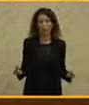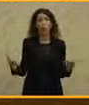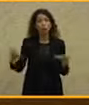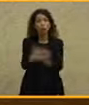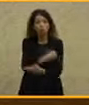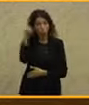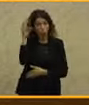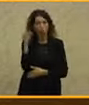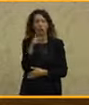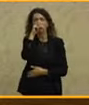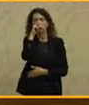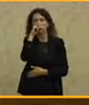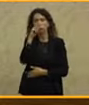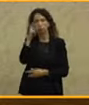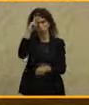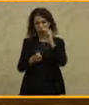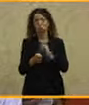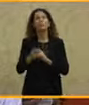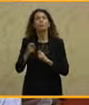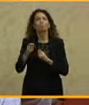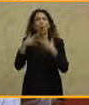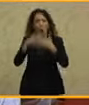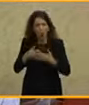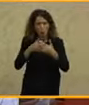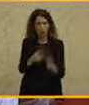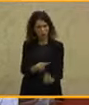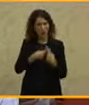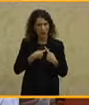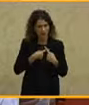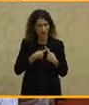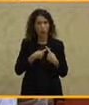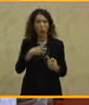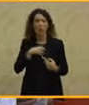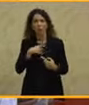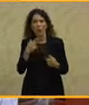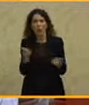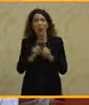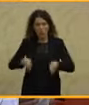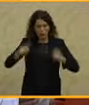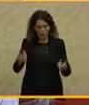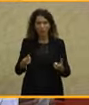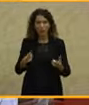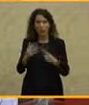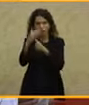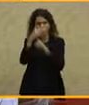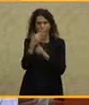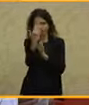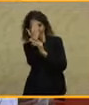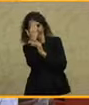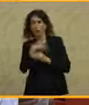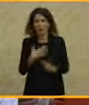Todos tenemos grabados en el alma los signos de la lucha y del sacrificio. No podemos esconder nuestra naturaleza, y menos